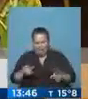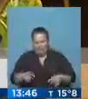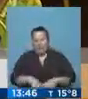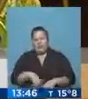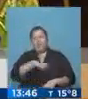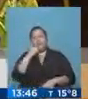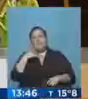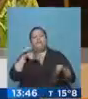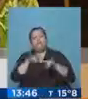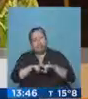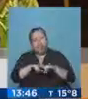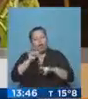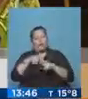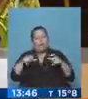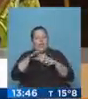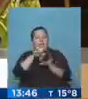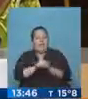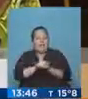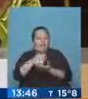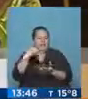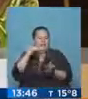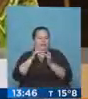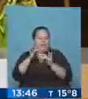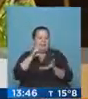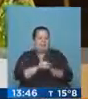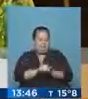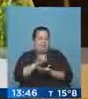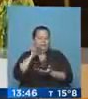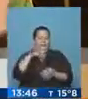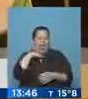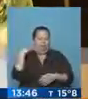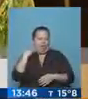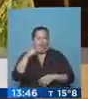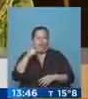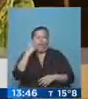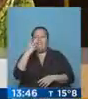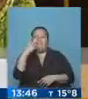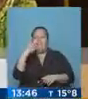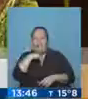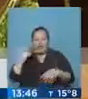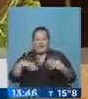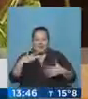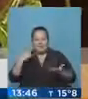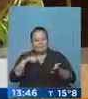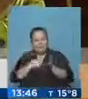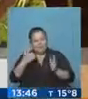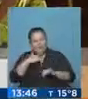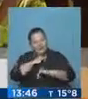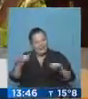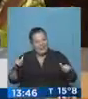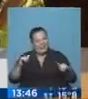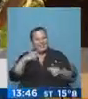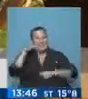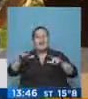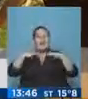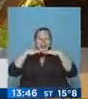la parte los espectáculos se sacan en línea las entradas se agotaron a las primeras veinte minutos fuente maese eso es hay que decirlo para